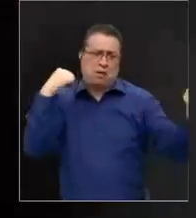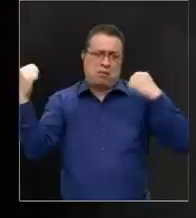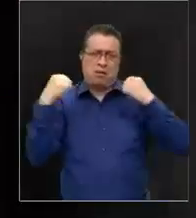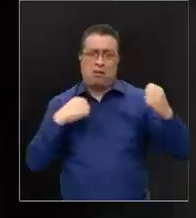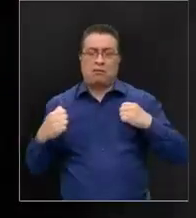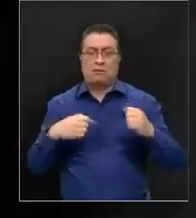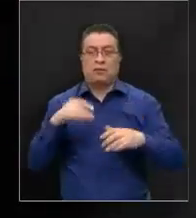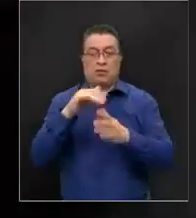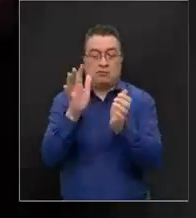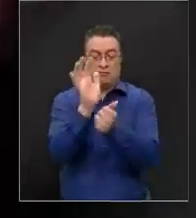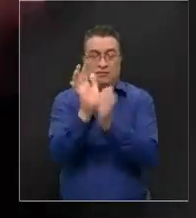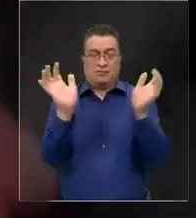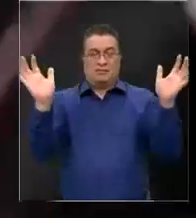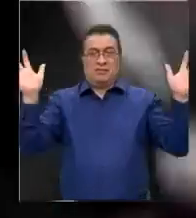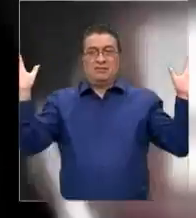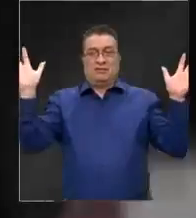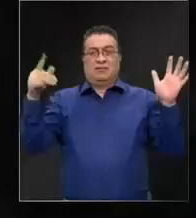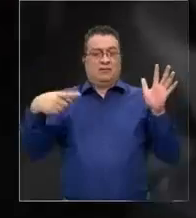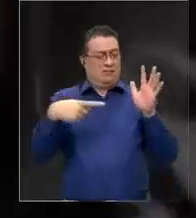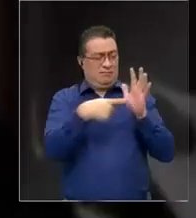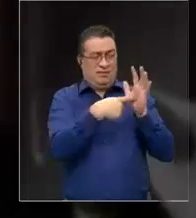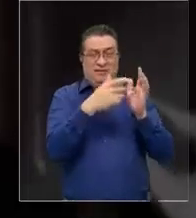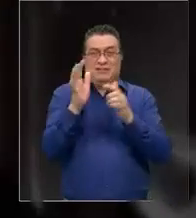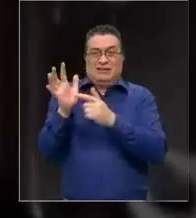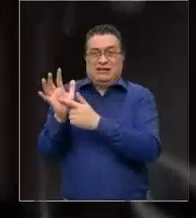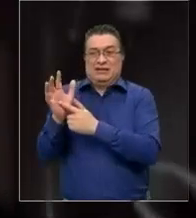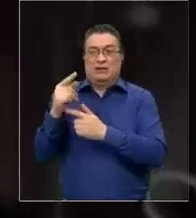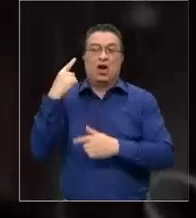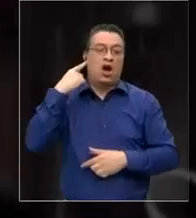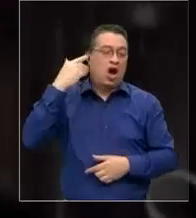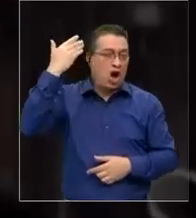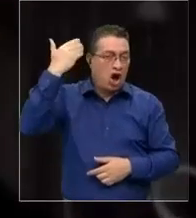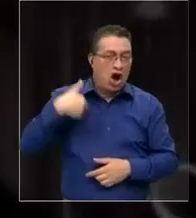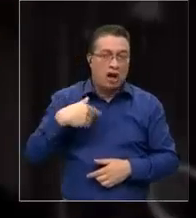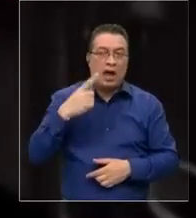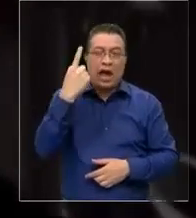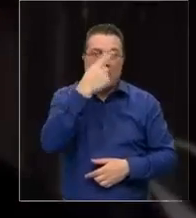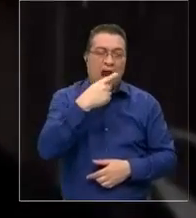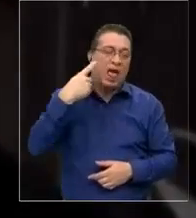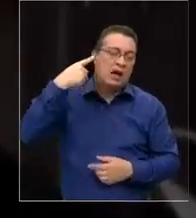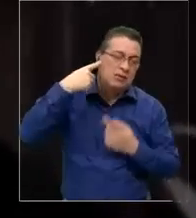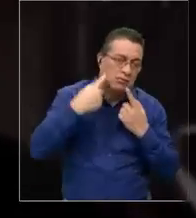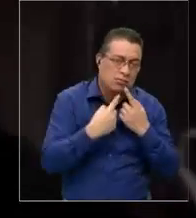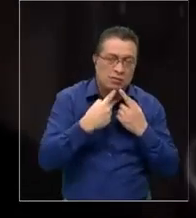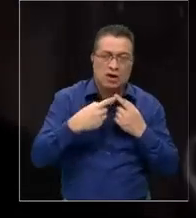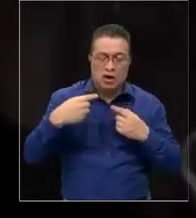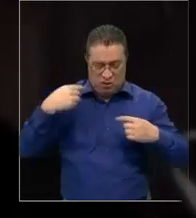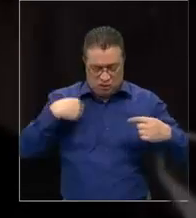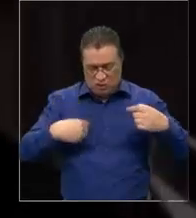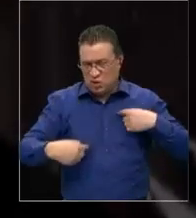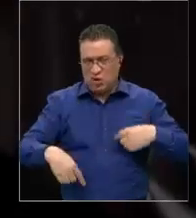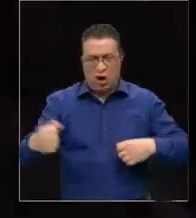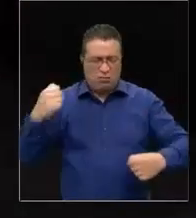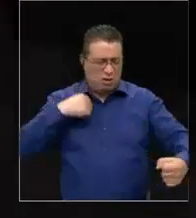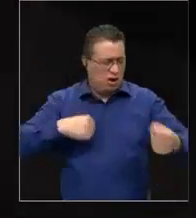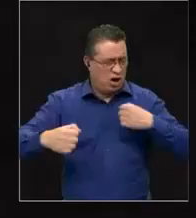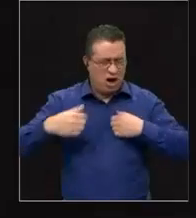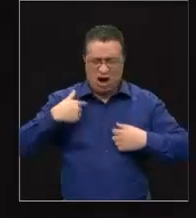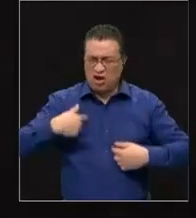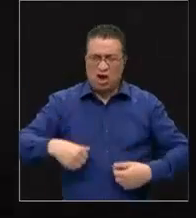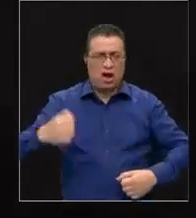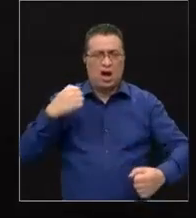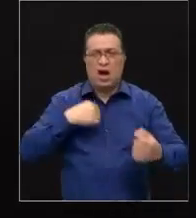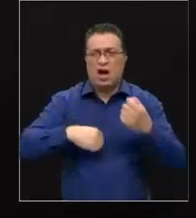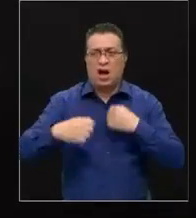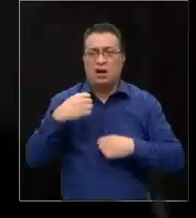Me crucificaron, tengo hoyos en mis manos, me cortaron parte de una oreja, me tajearon la cara. No hay parte de mi cuerpo en que no haya recibido golpes, no les